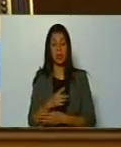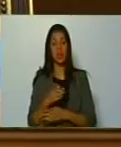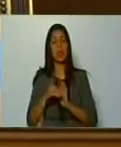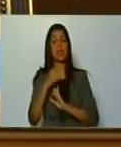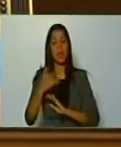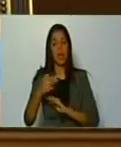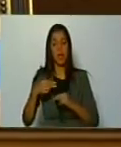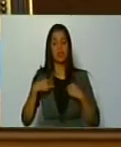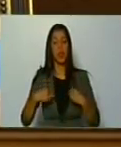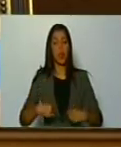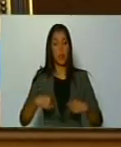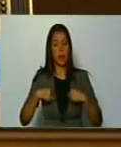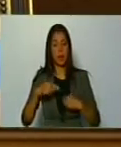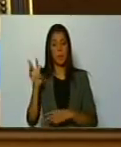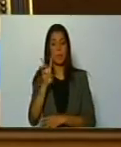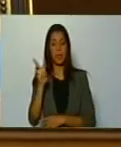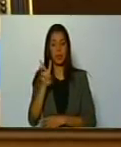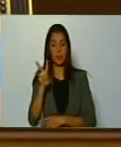derechos humanos de Venezuela.